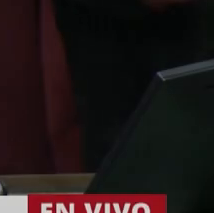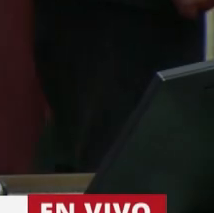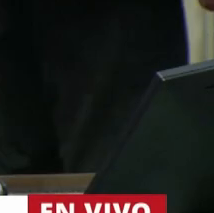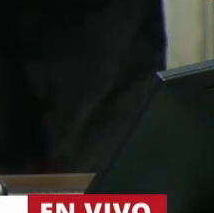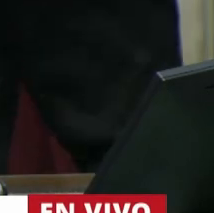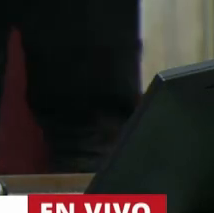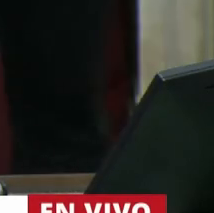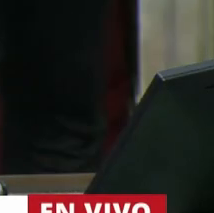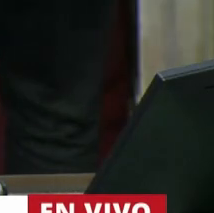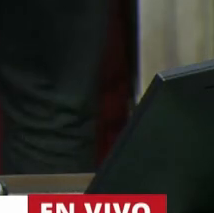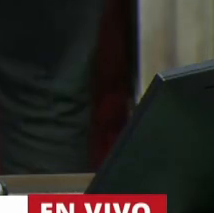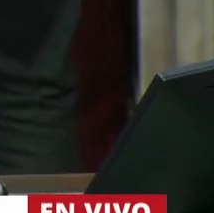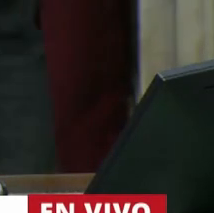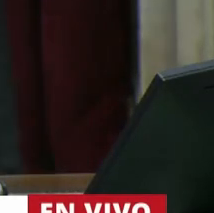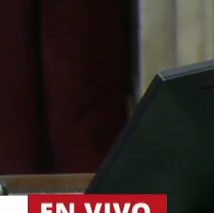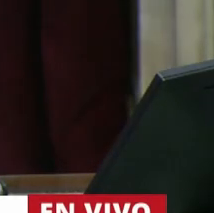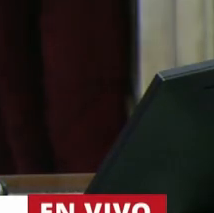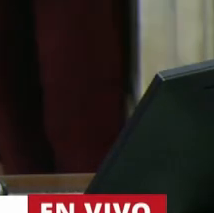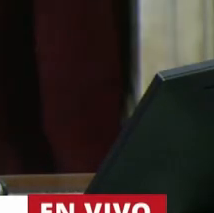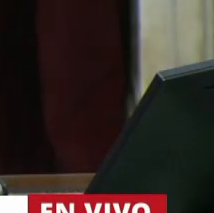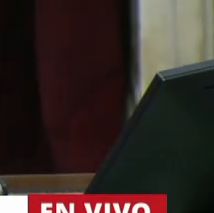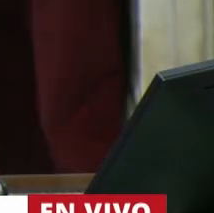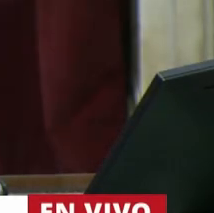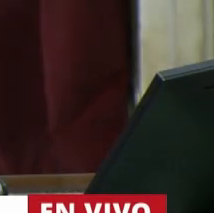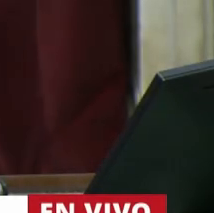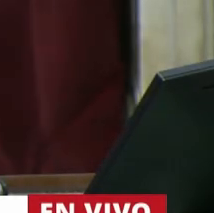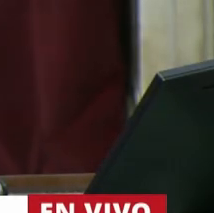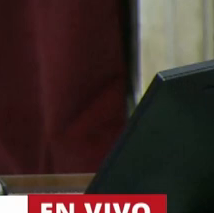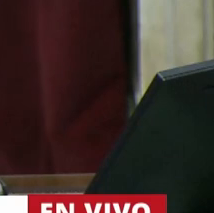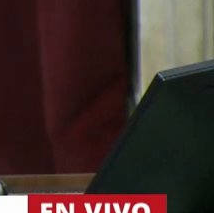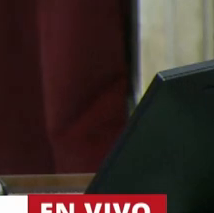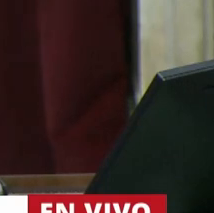la palabra el diputado Javier Campos.